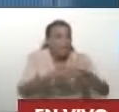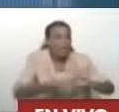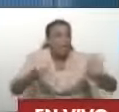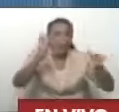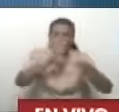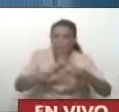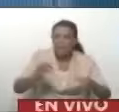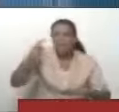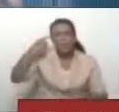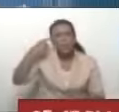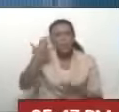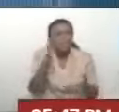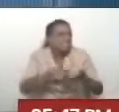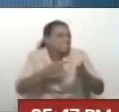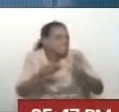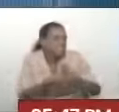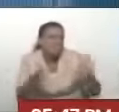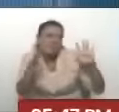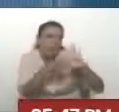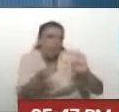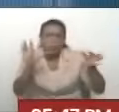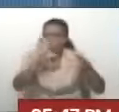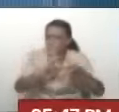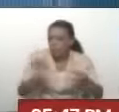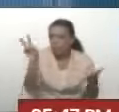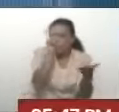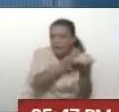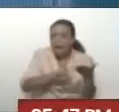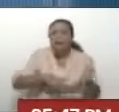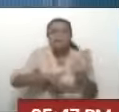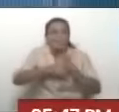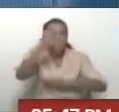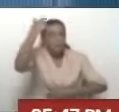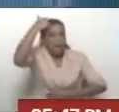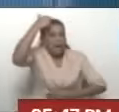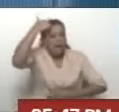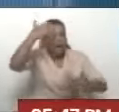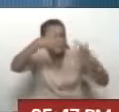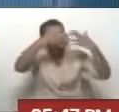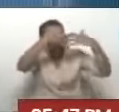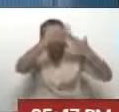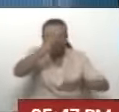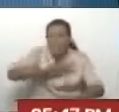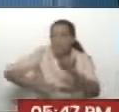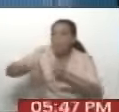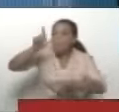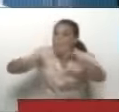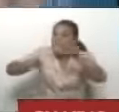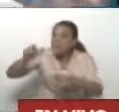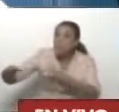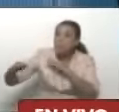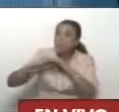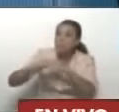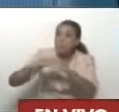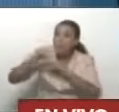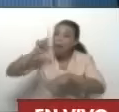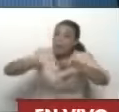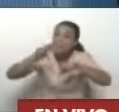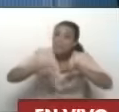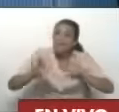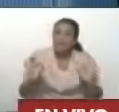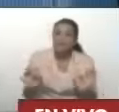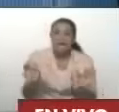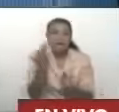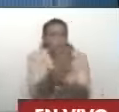lo interpreta, cómo lo analiza, cómo el niño se desarrolla en esa interacción con los demás niños a través